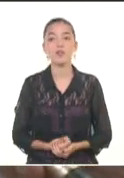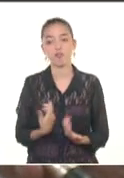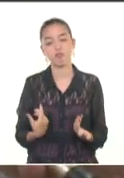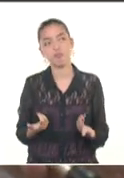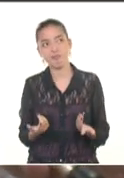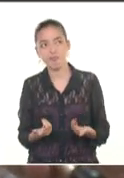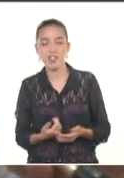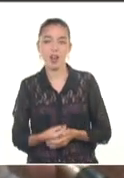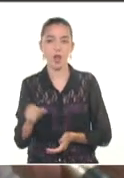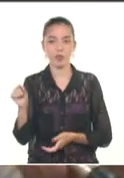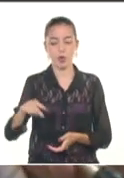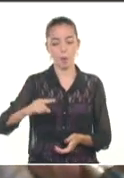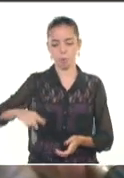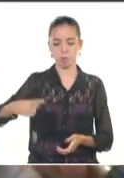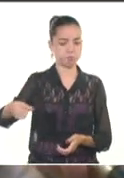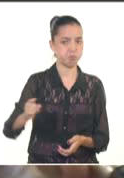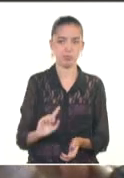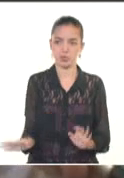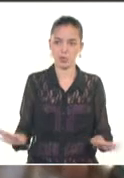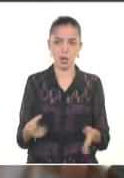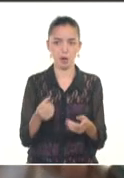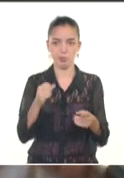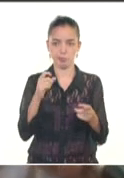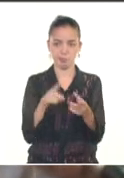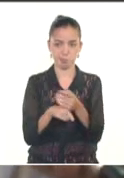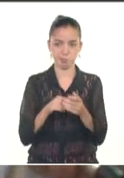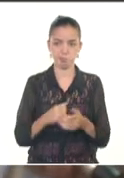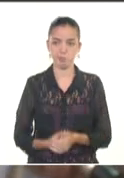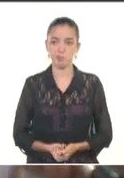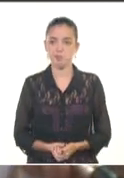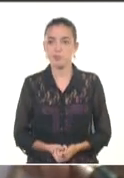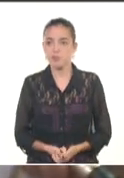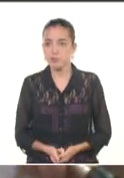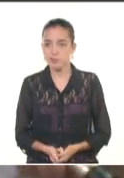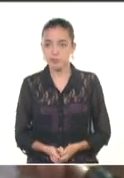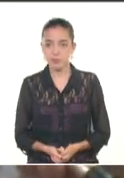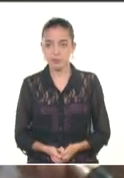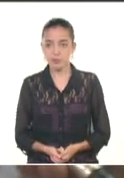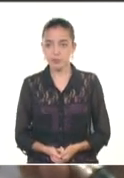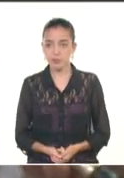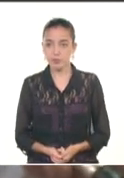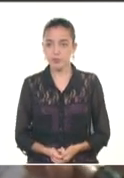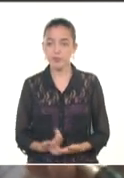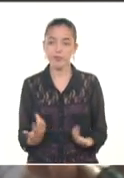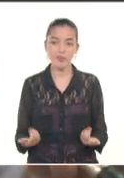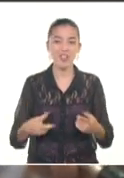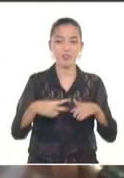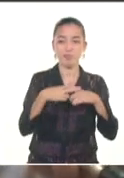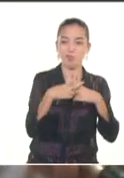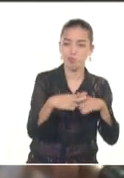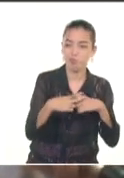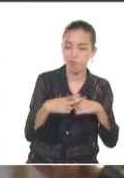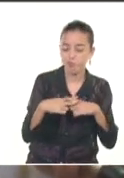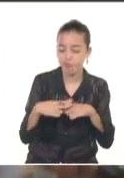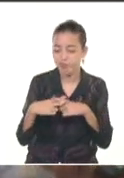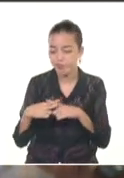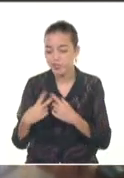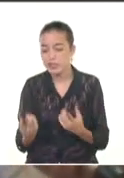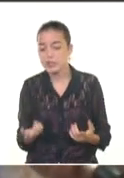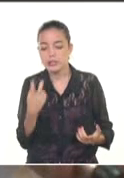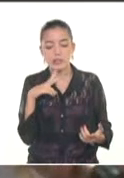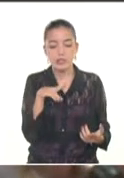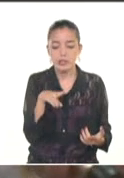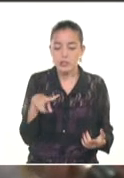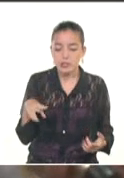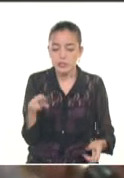en servicio en el día de hoy. Ya concluyeron los trabajos. Están en el proceso de restablecimiento para poder comenzar arranque. Siempre el